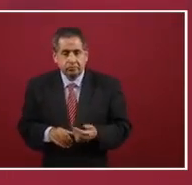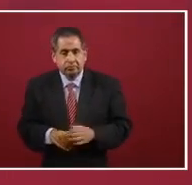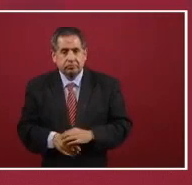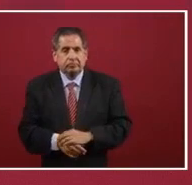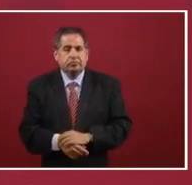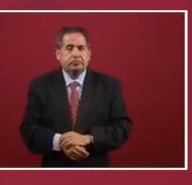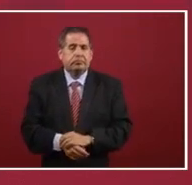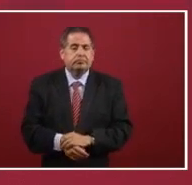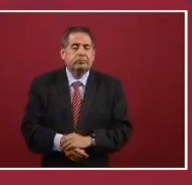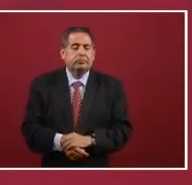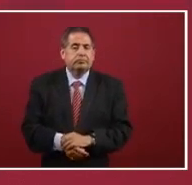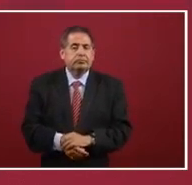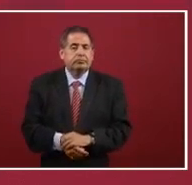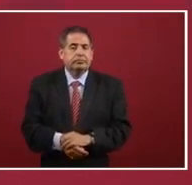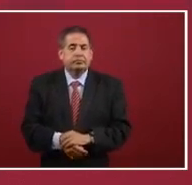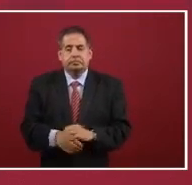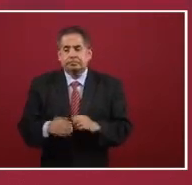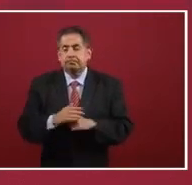Porque